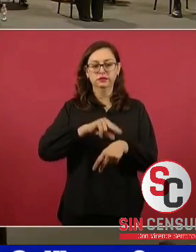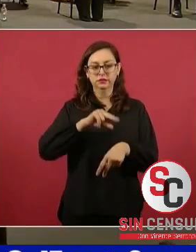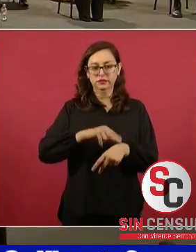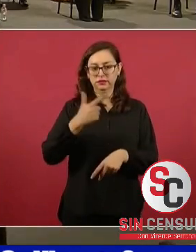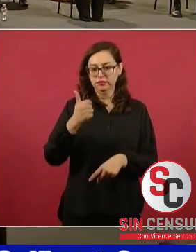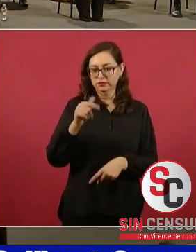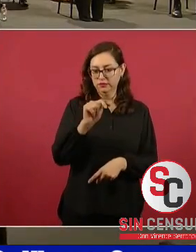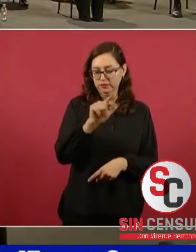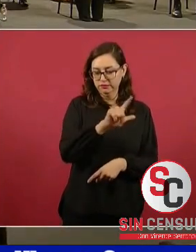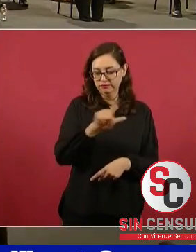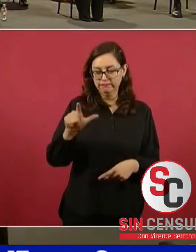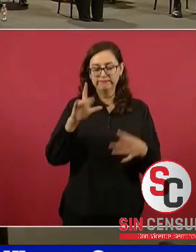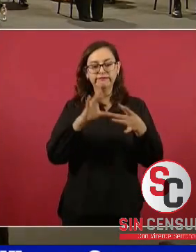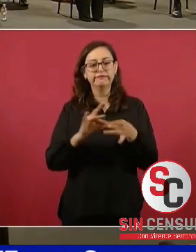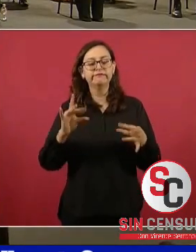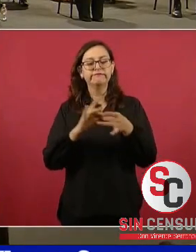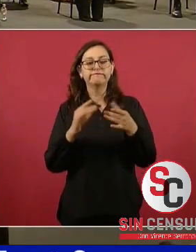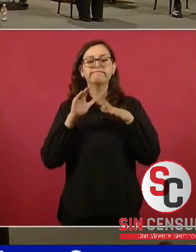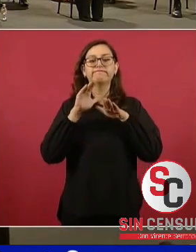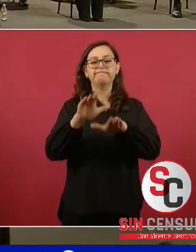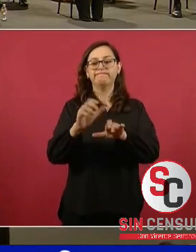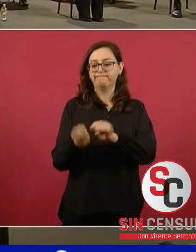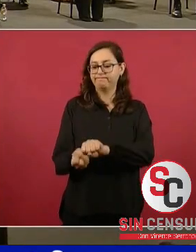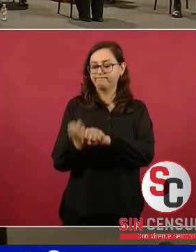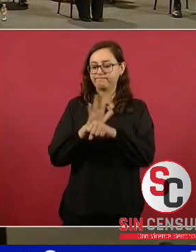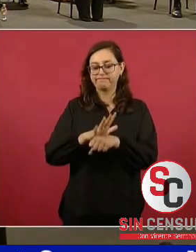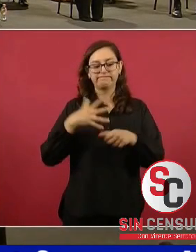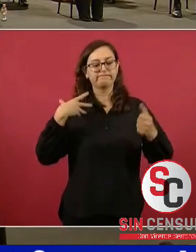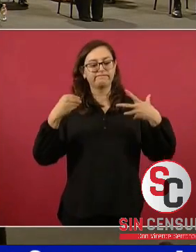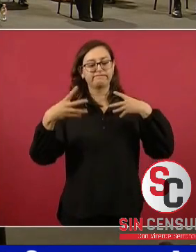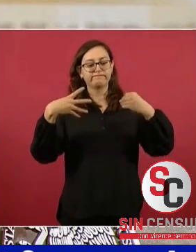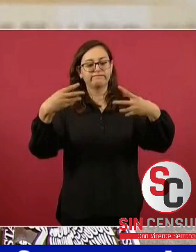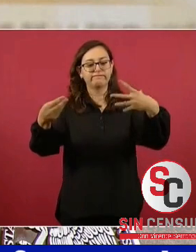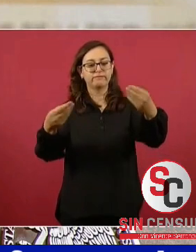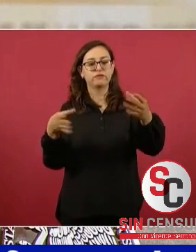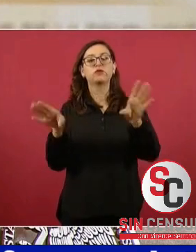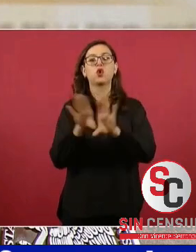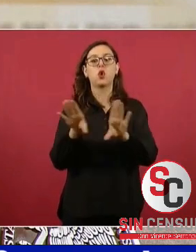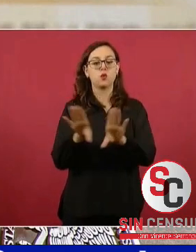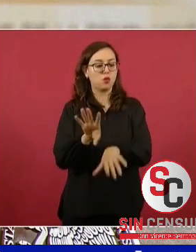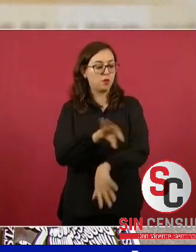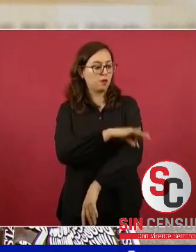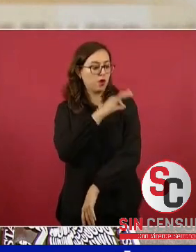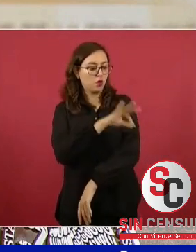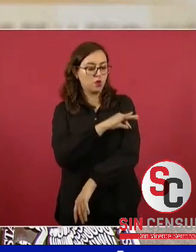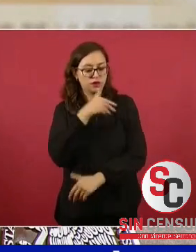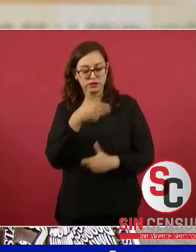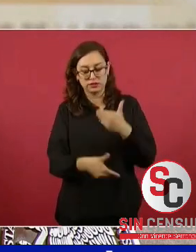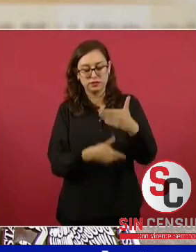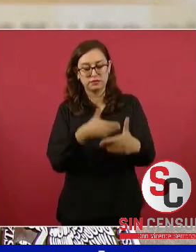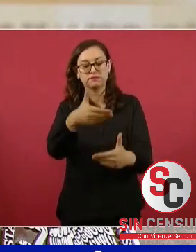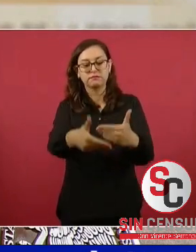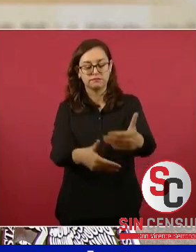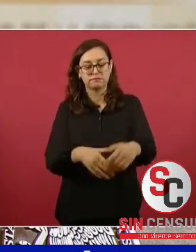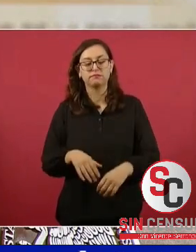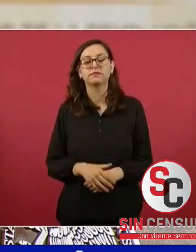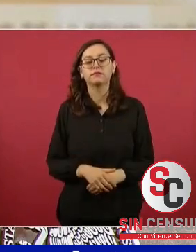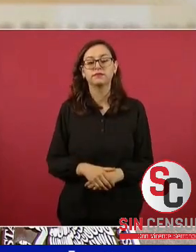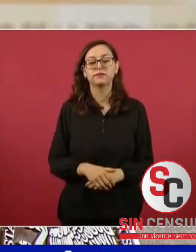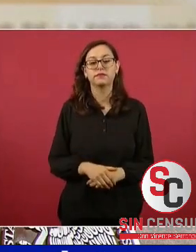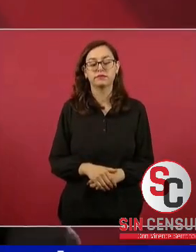presentará el estado que guarda la pandemia y, desde luego, la política de vacunación hoy en día en nuestro